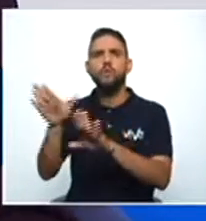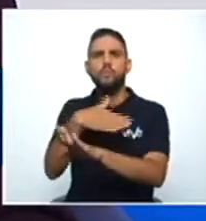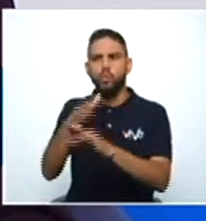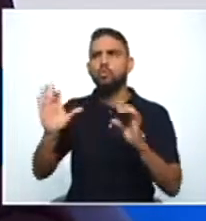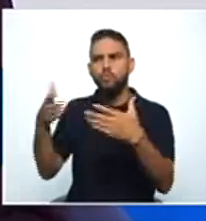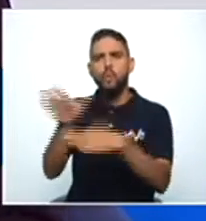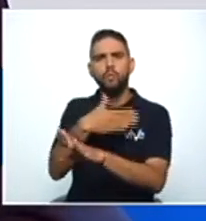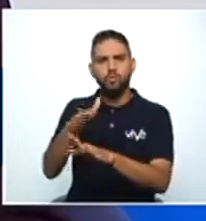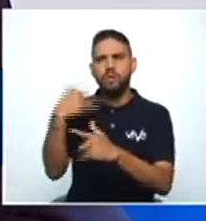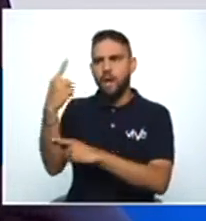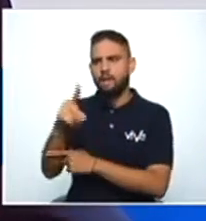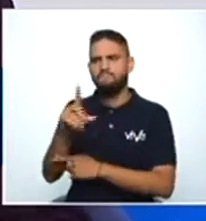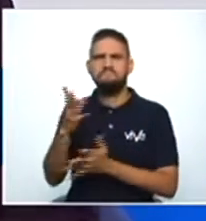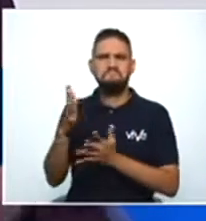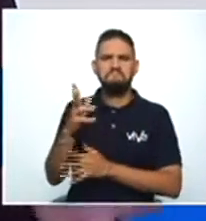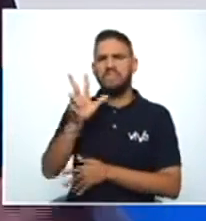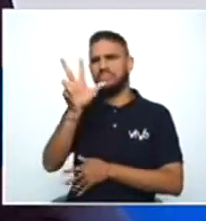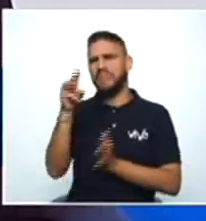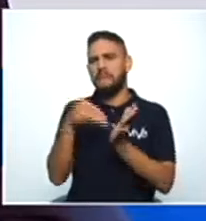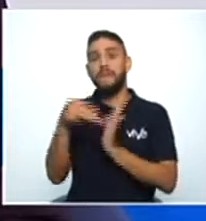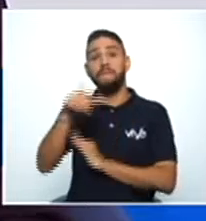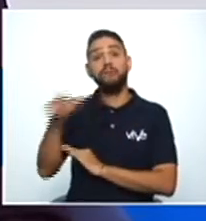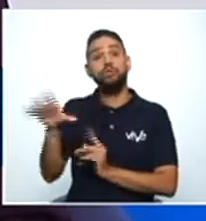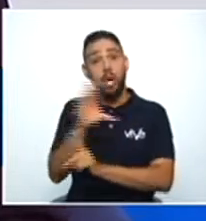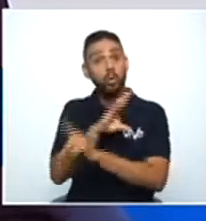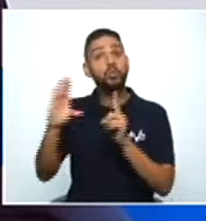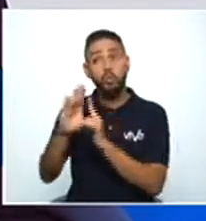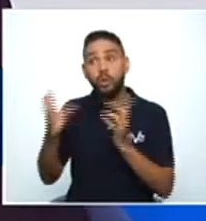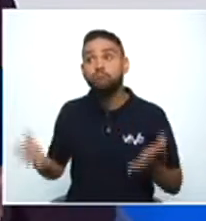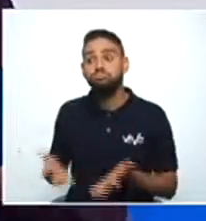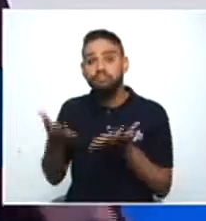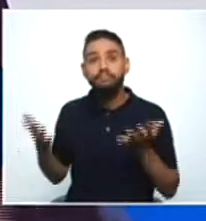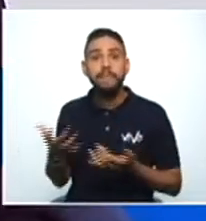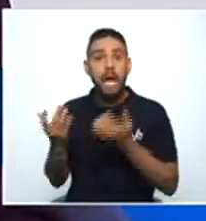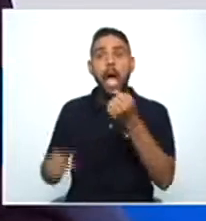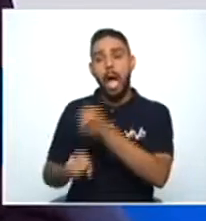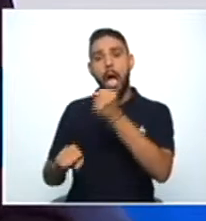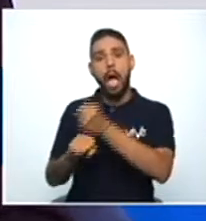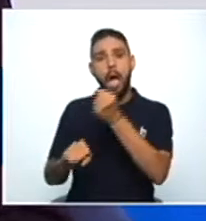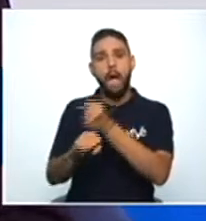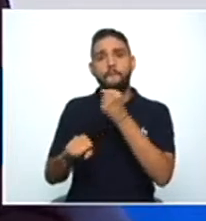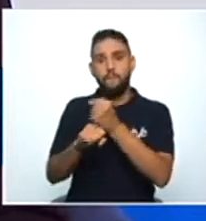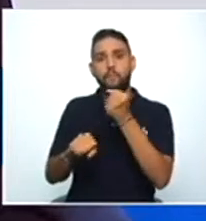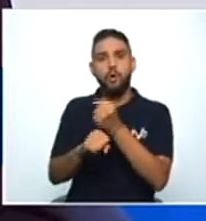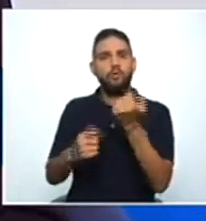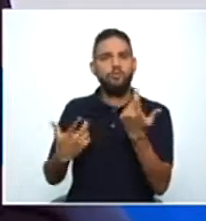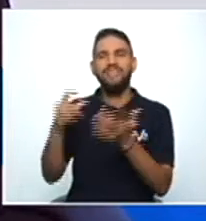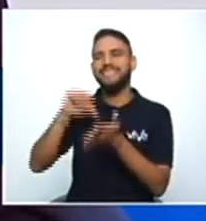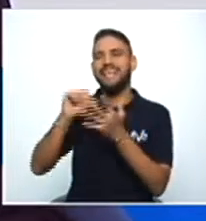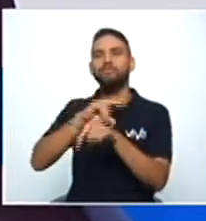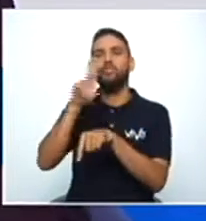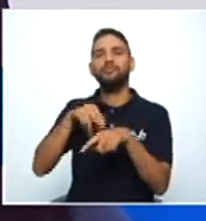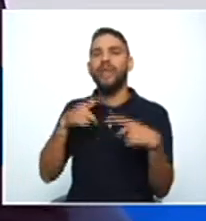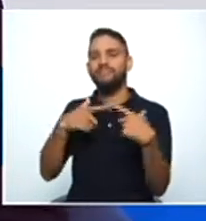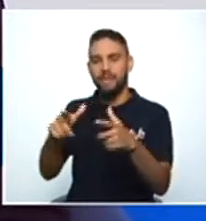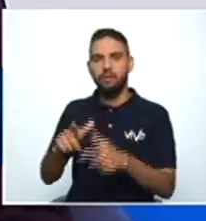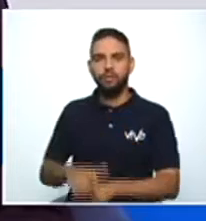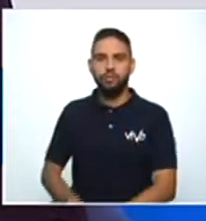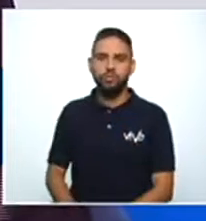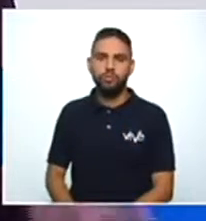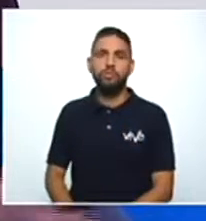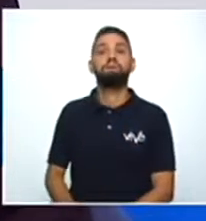380 de agrupación estamos hablando de más de 3000 cultores que han recibido precisamente el apoyo a manera directa en torno a lo que es el centro nacional del disco asimismo